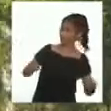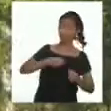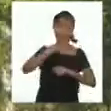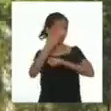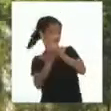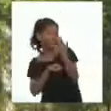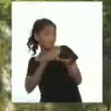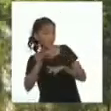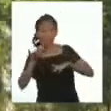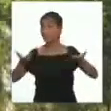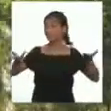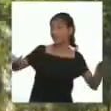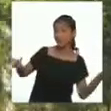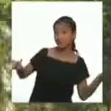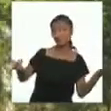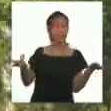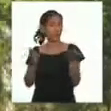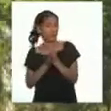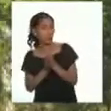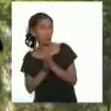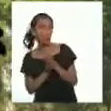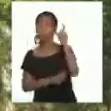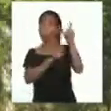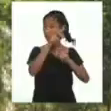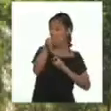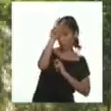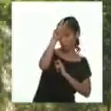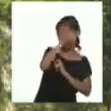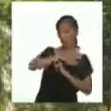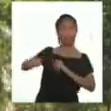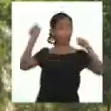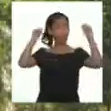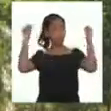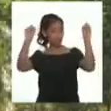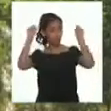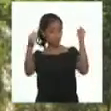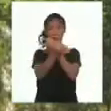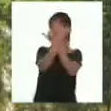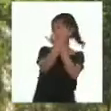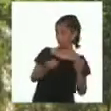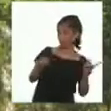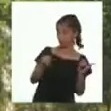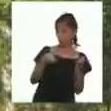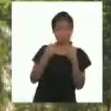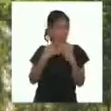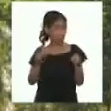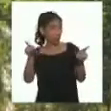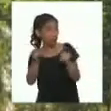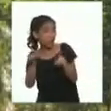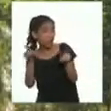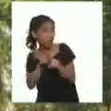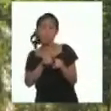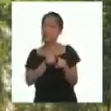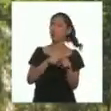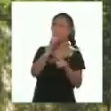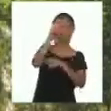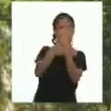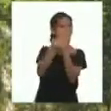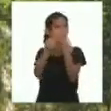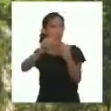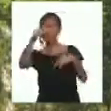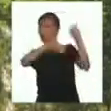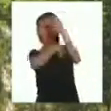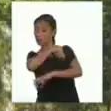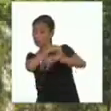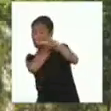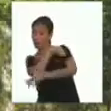Como te comenté, Olinda, no solo los peruanos luchamos por la independencia. Fueron muchas